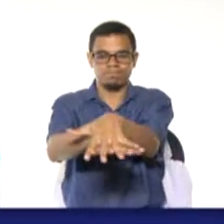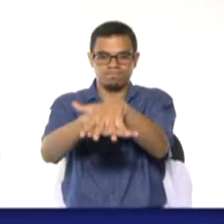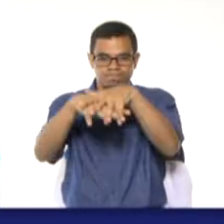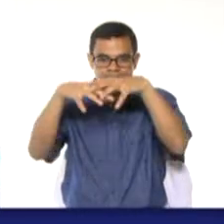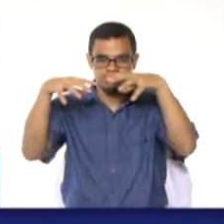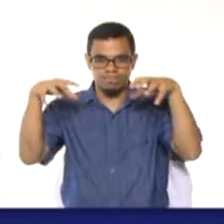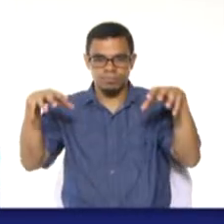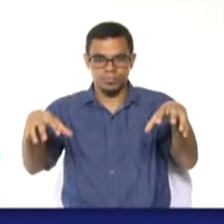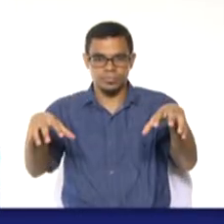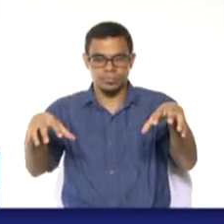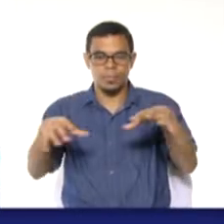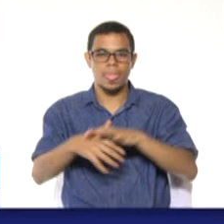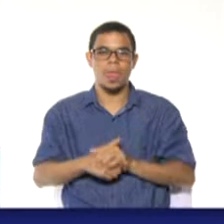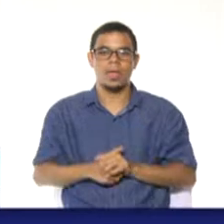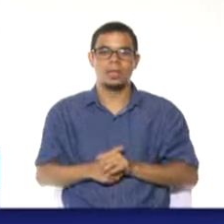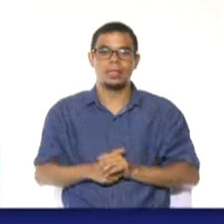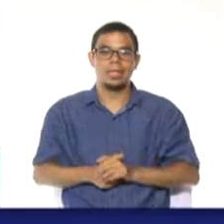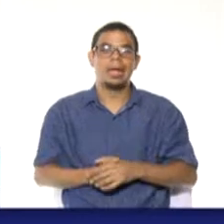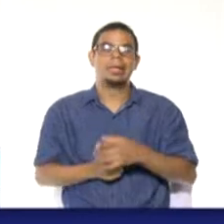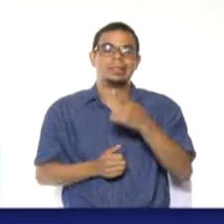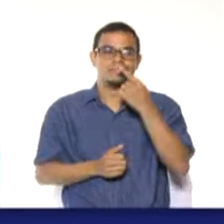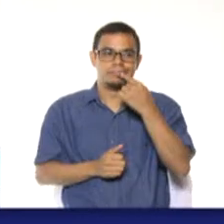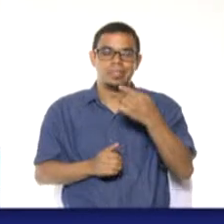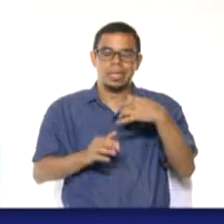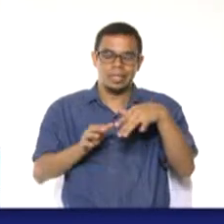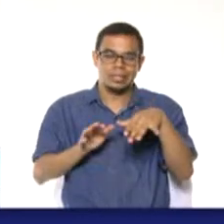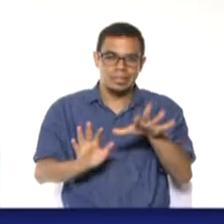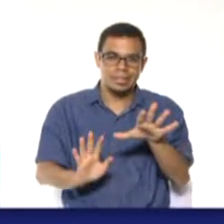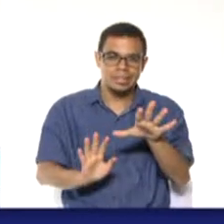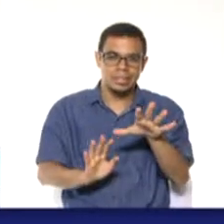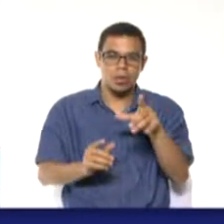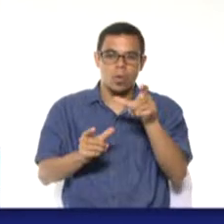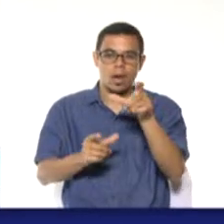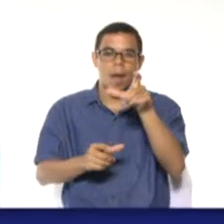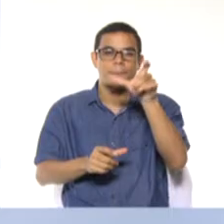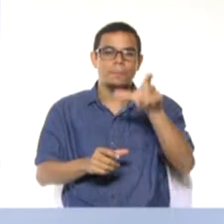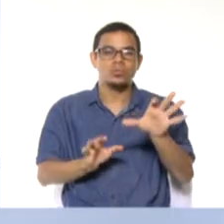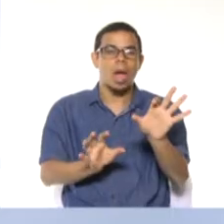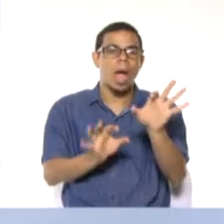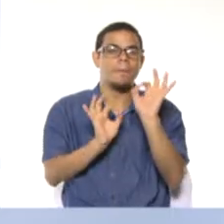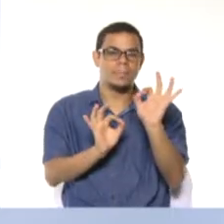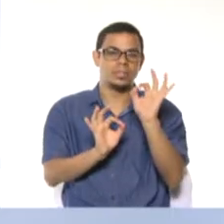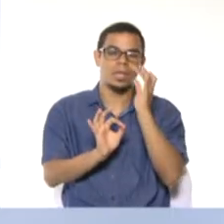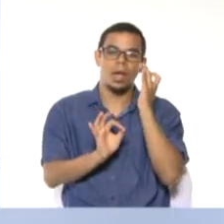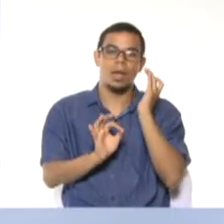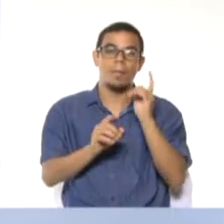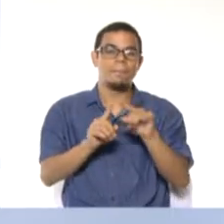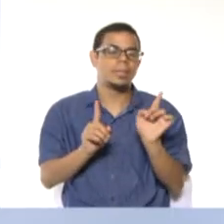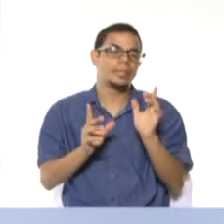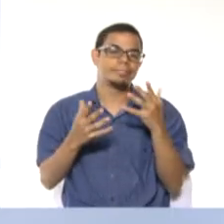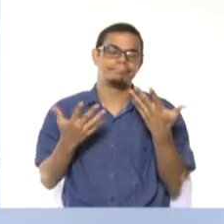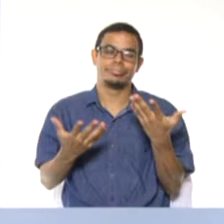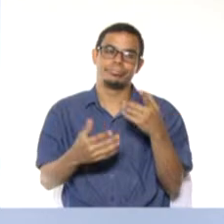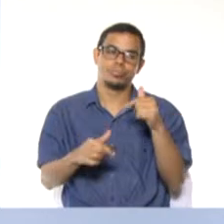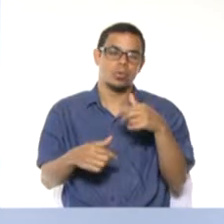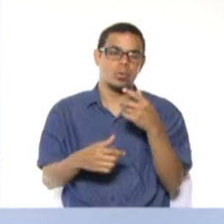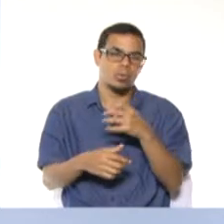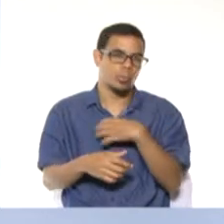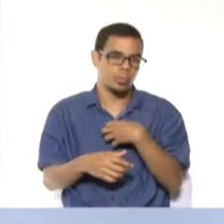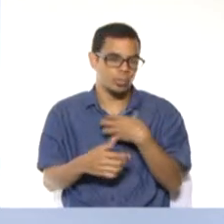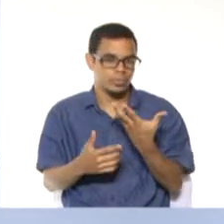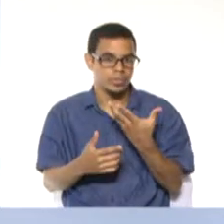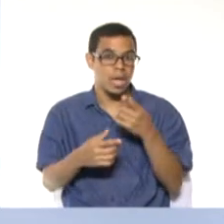había prometido un invitado, pero nuestro invitado va a estar próximamente. Pero, ¿qué trabajó él? Él